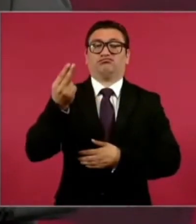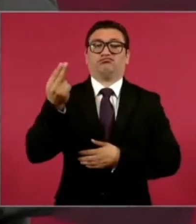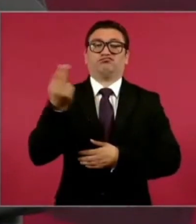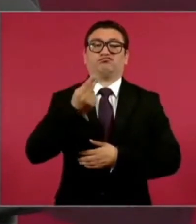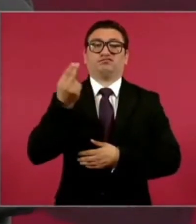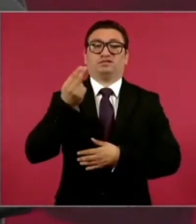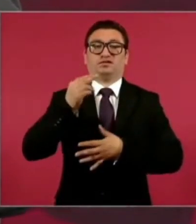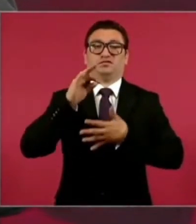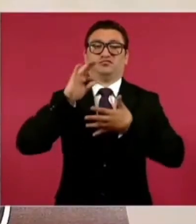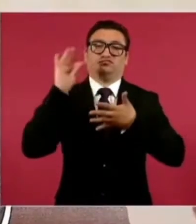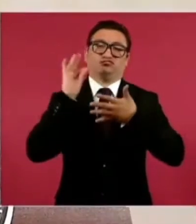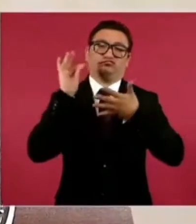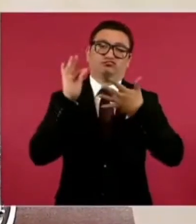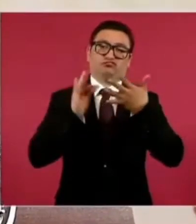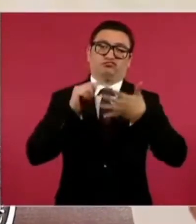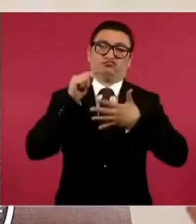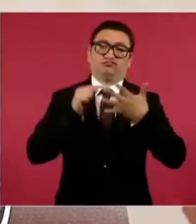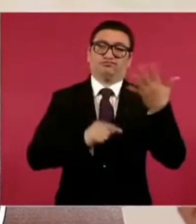necesitamos arreglarnos.